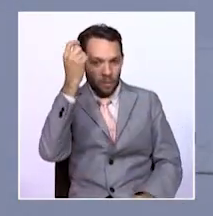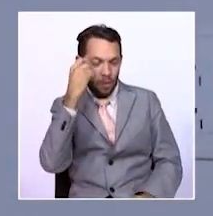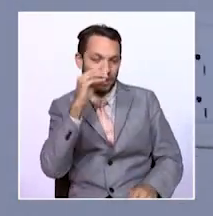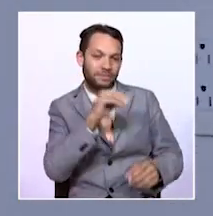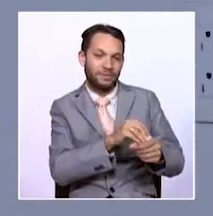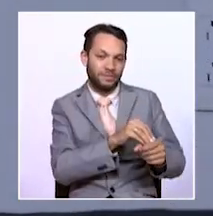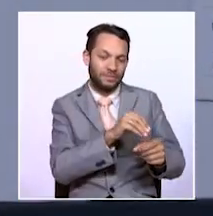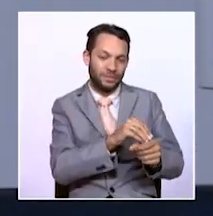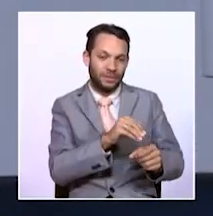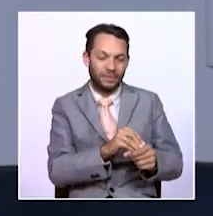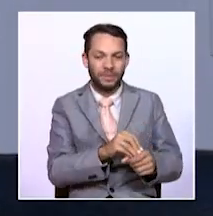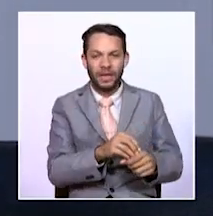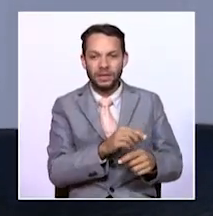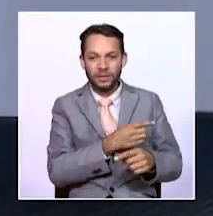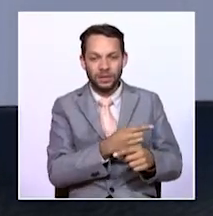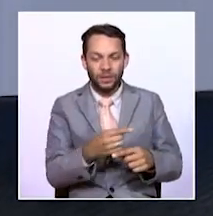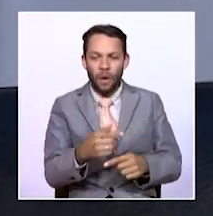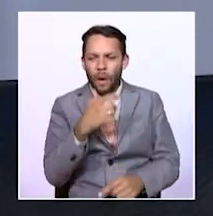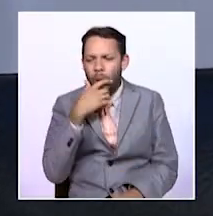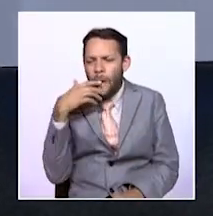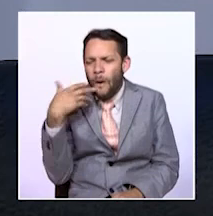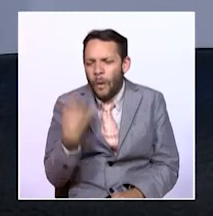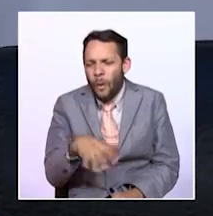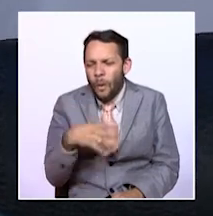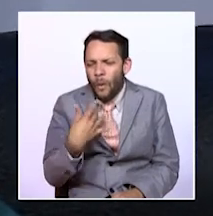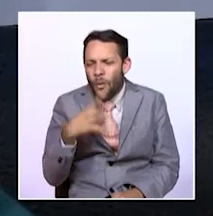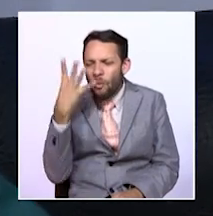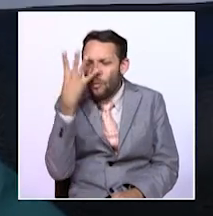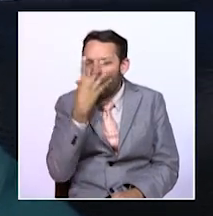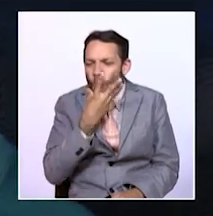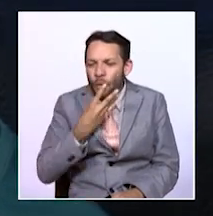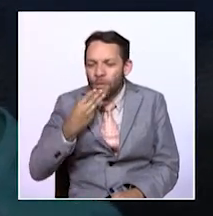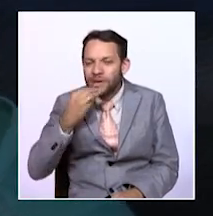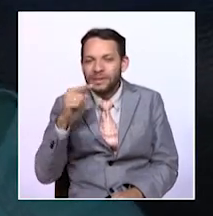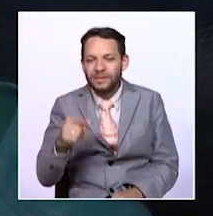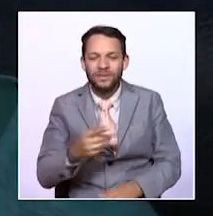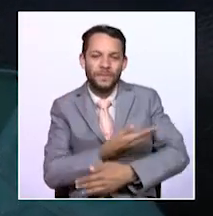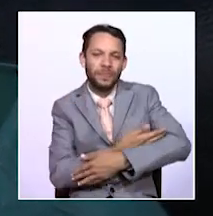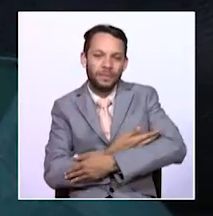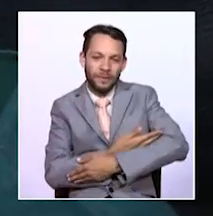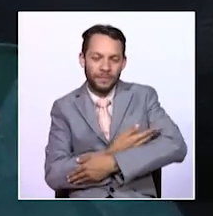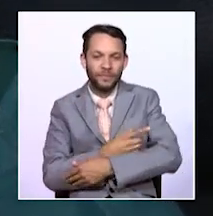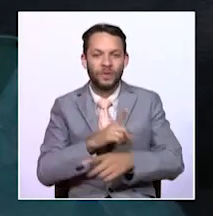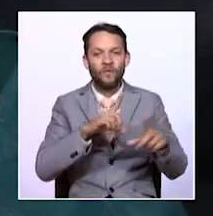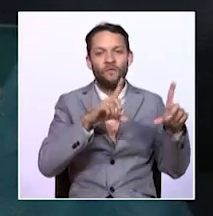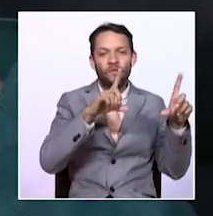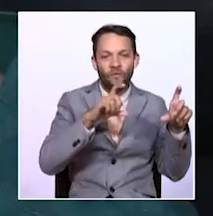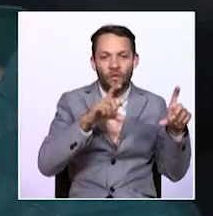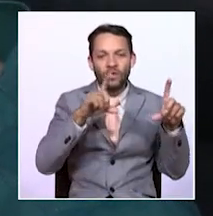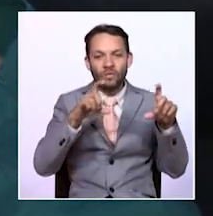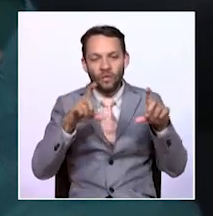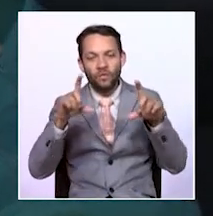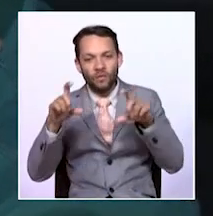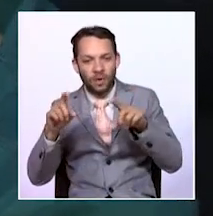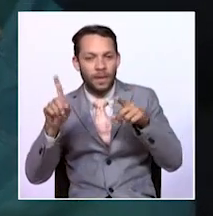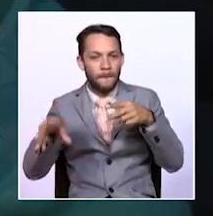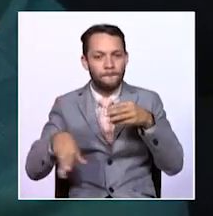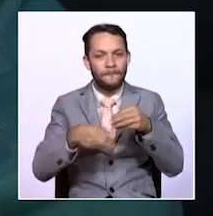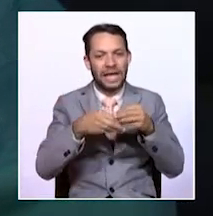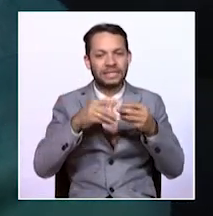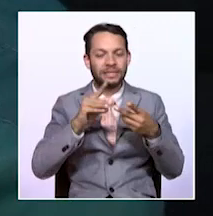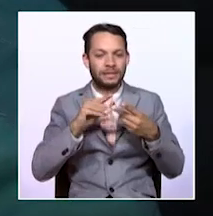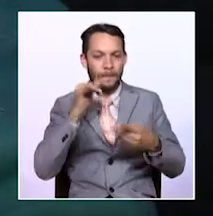Es decir, que durante todo el estudio, las fotos, las imágenes que podemos tomarle al bebé, como los movimientos, van a